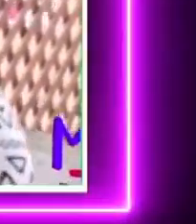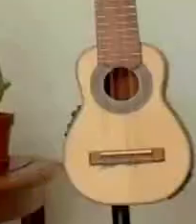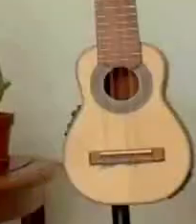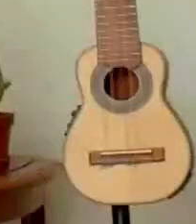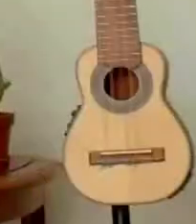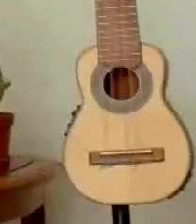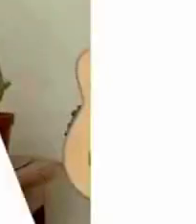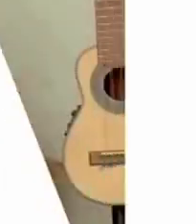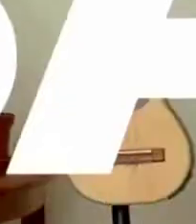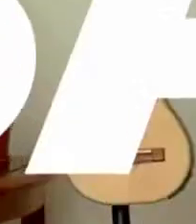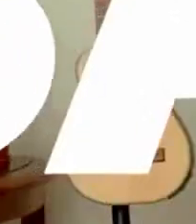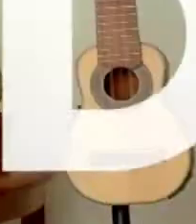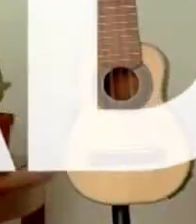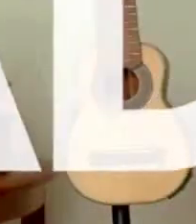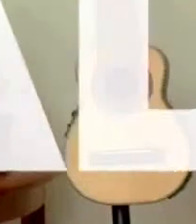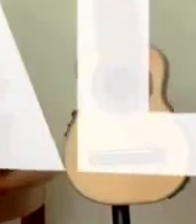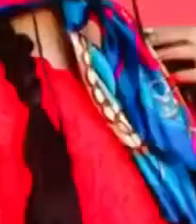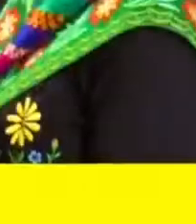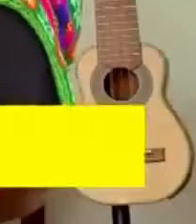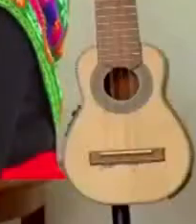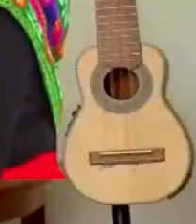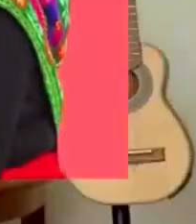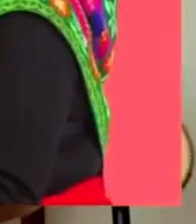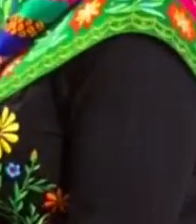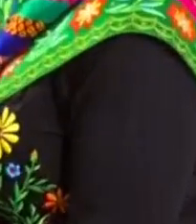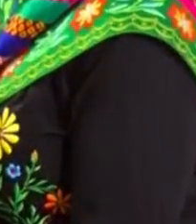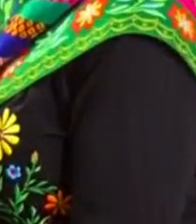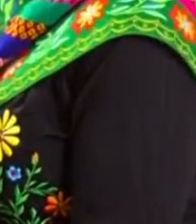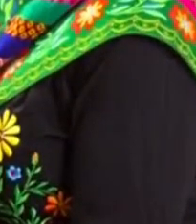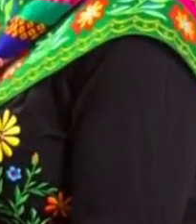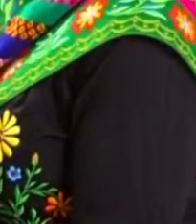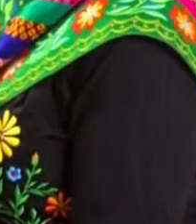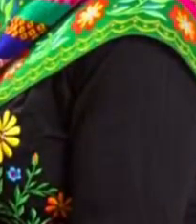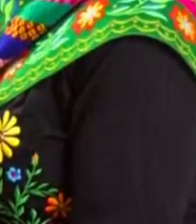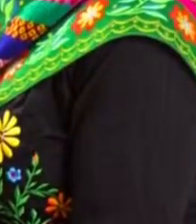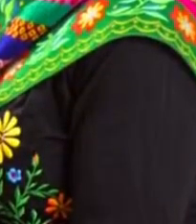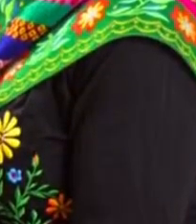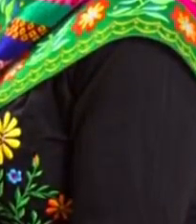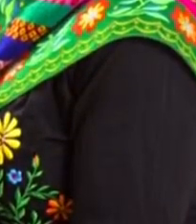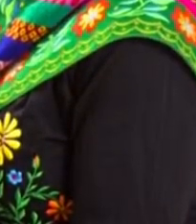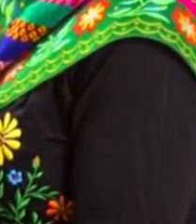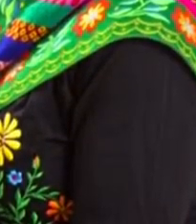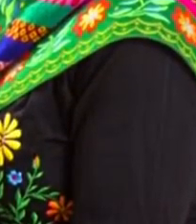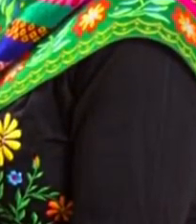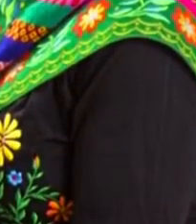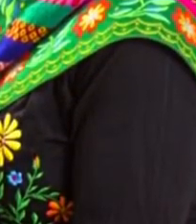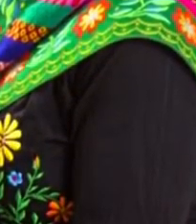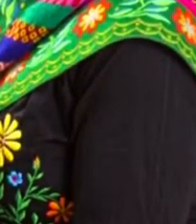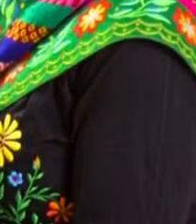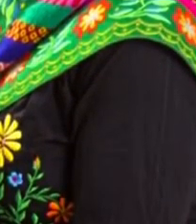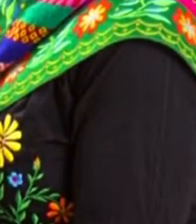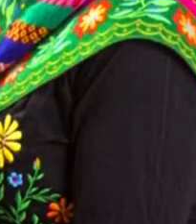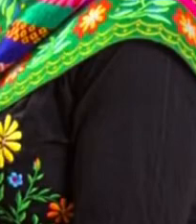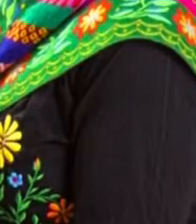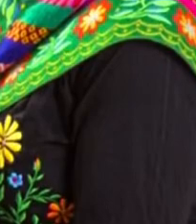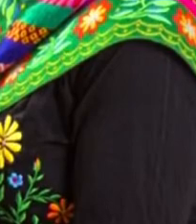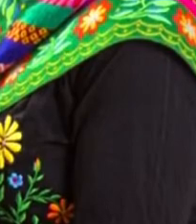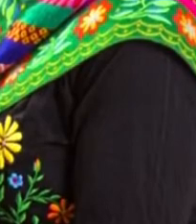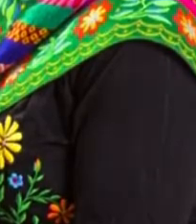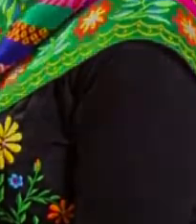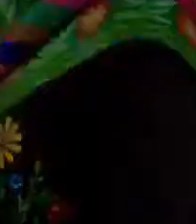Checarán otras placas. Esto y mucho más en Miskitaki. Este sábado a las 2 de la tarde por TV